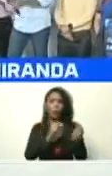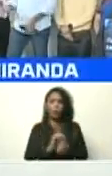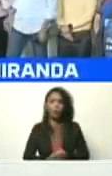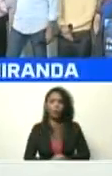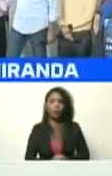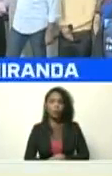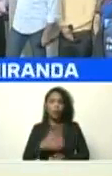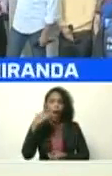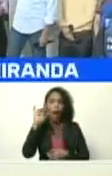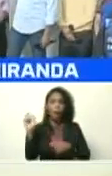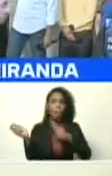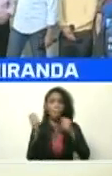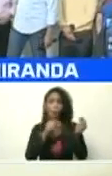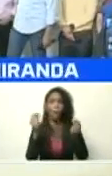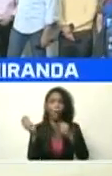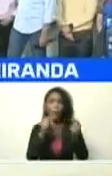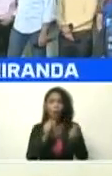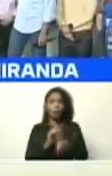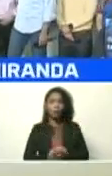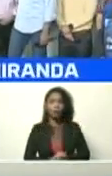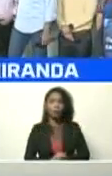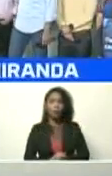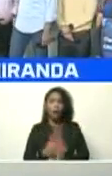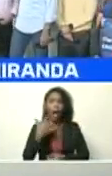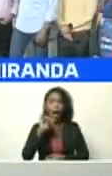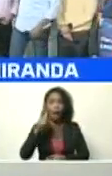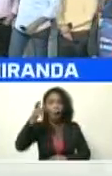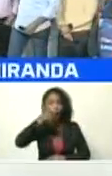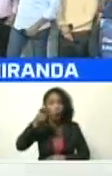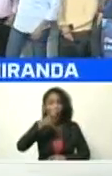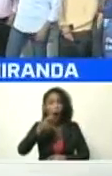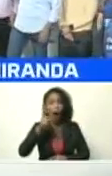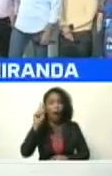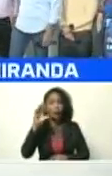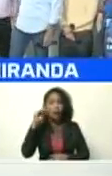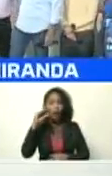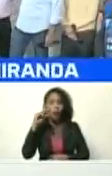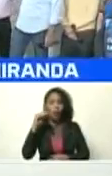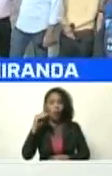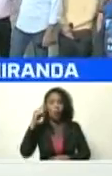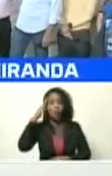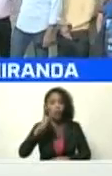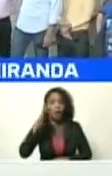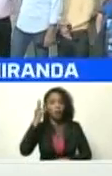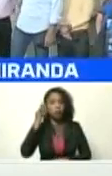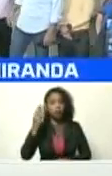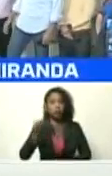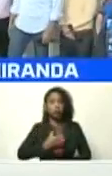Hay un debate. Y hay que buscar la verdad, mira, está hablando la almiranta. Hay un debate.